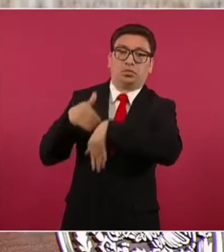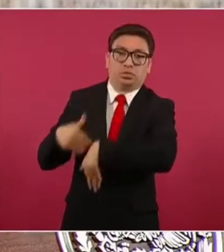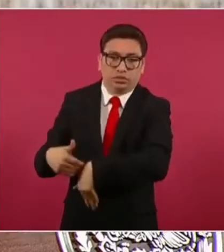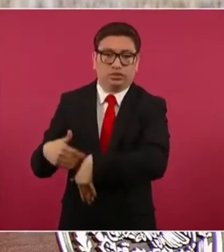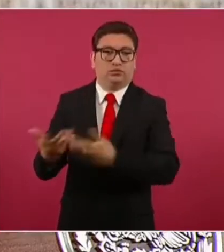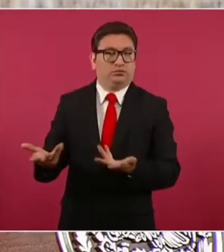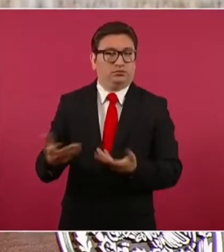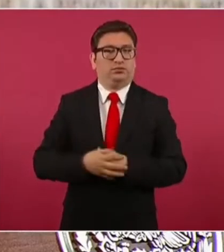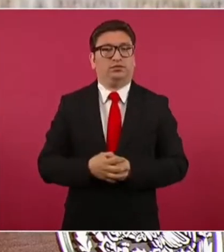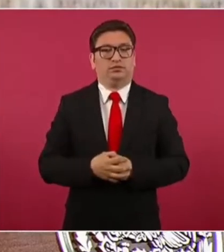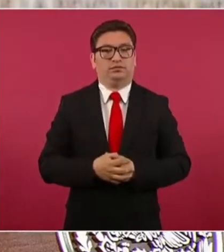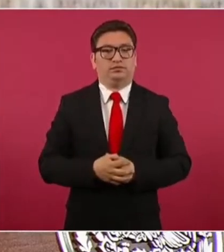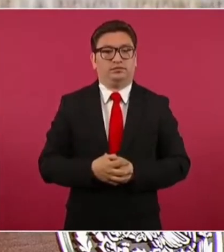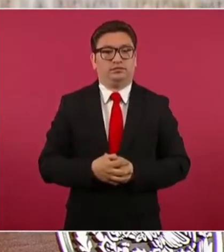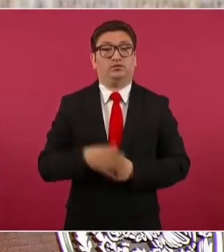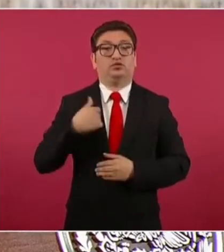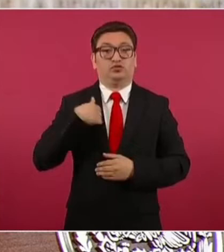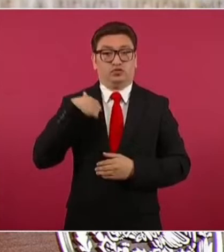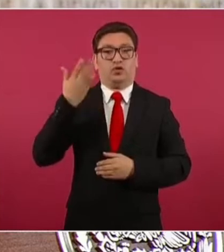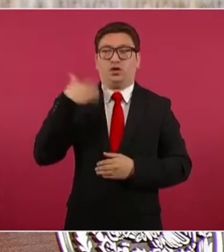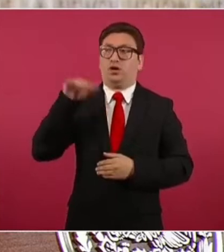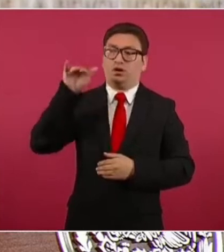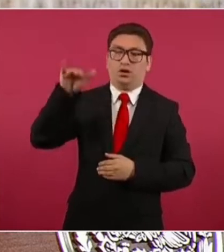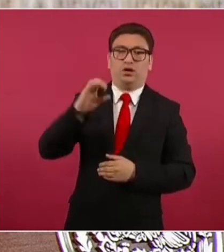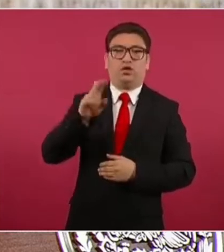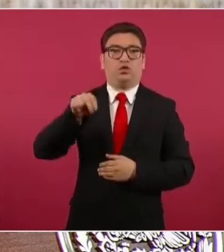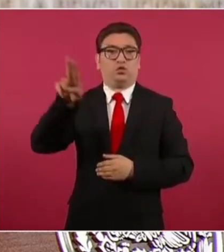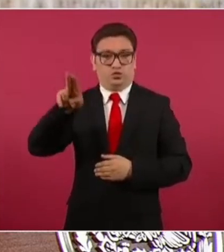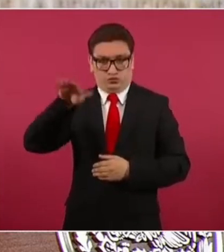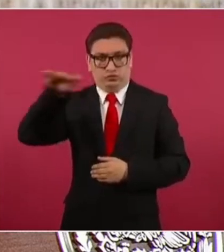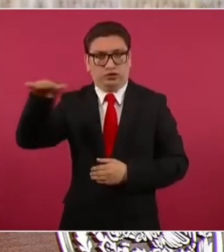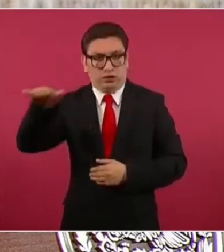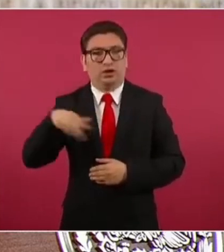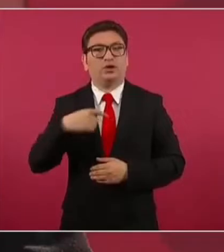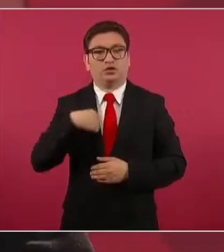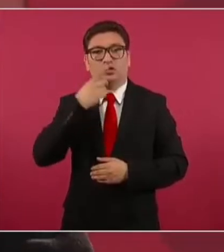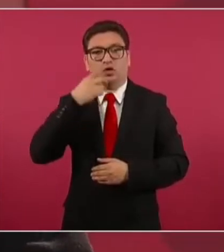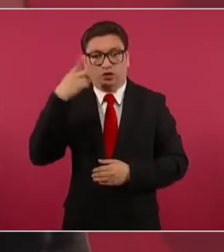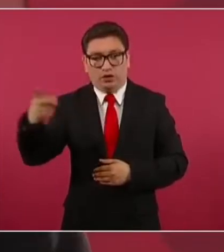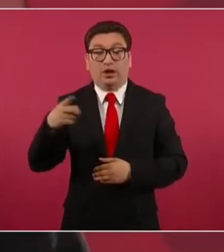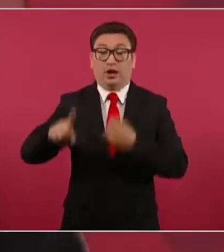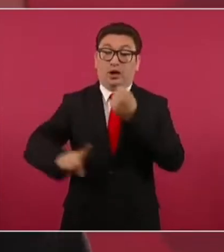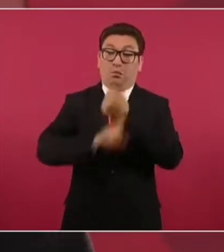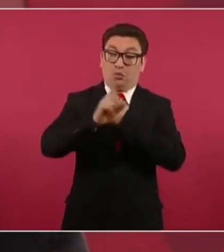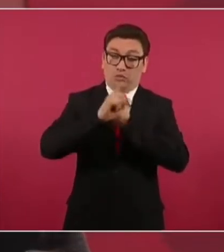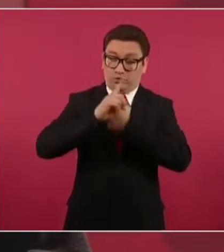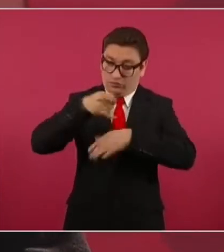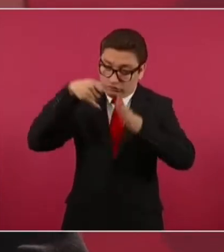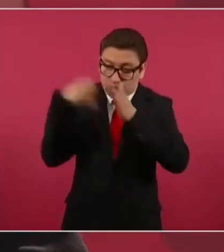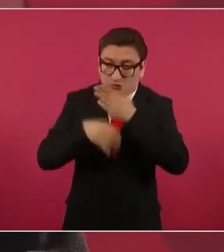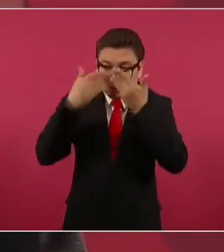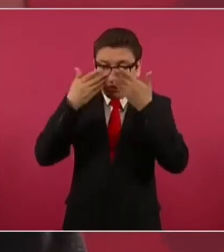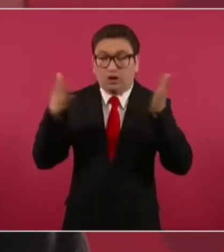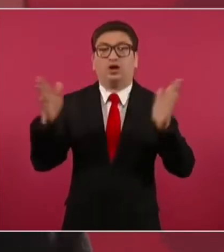Fui a plantear a la ONU que había que atender el problema de fondo. Hay